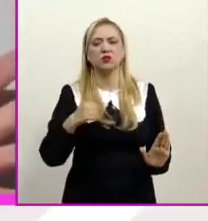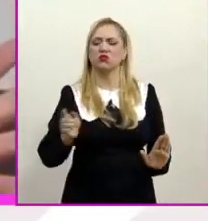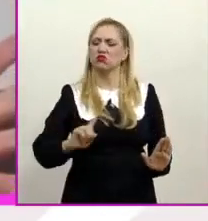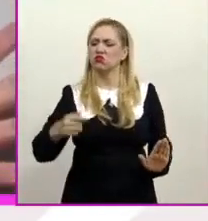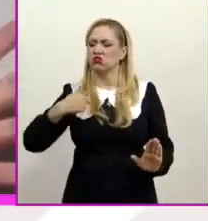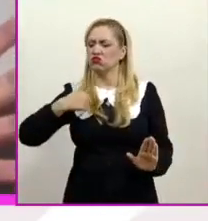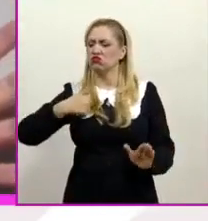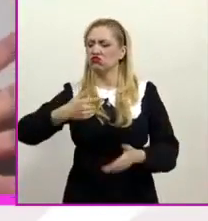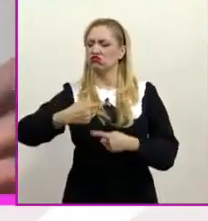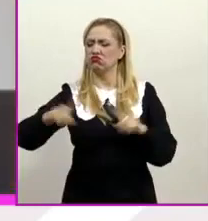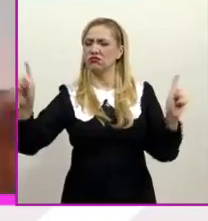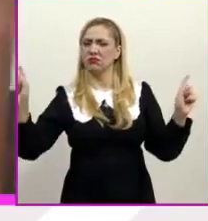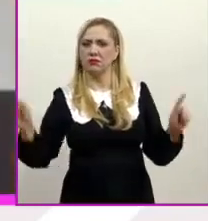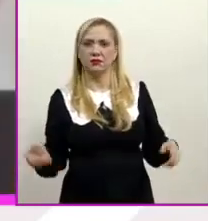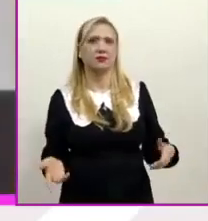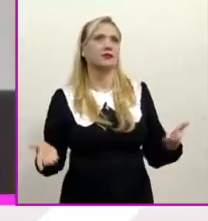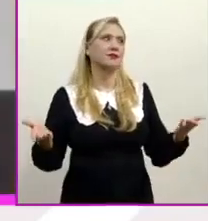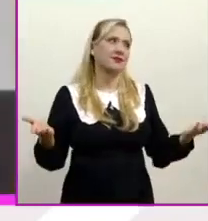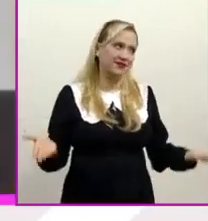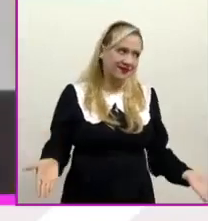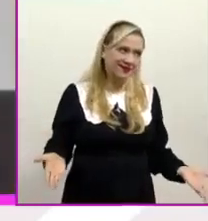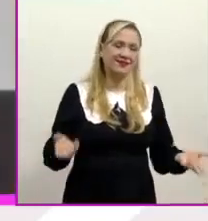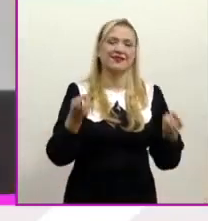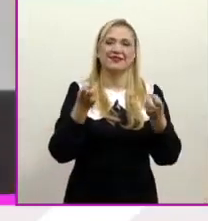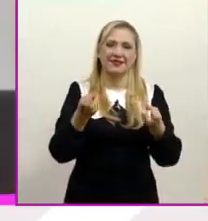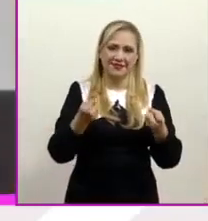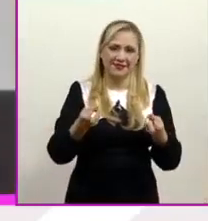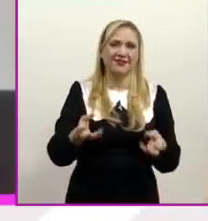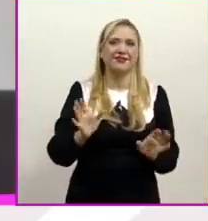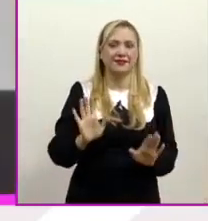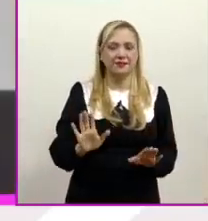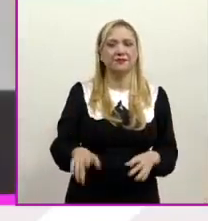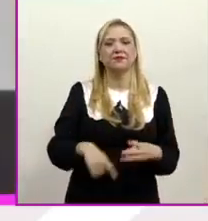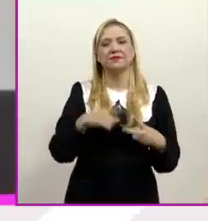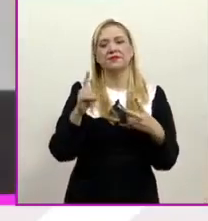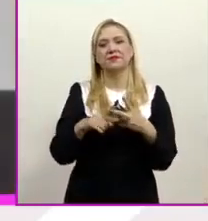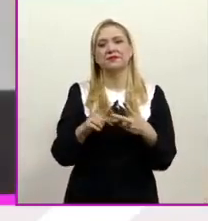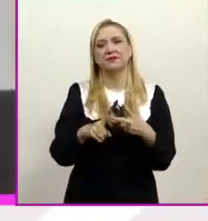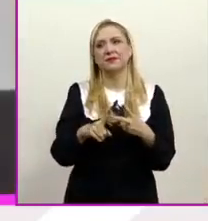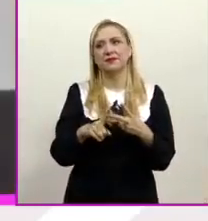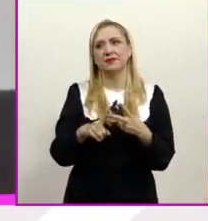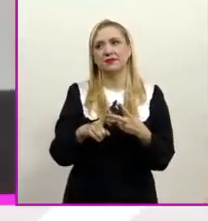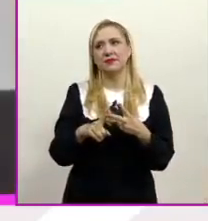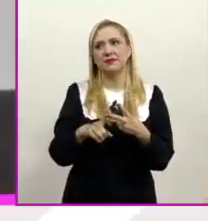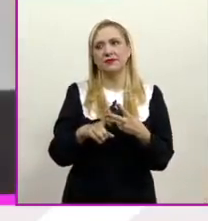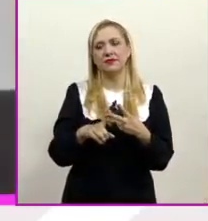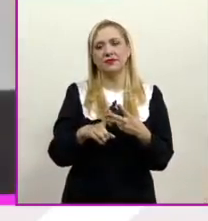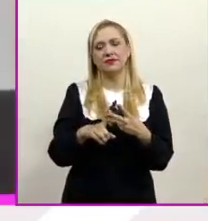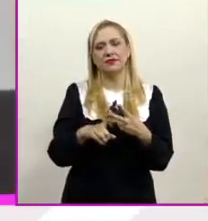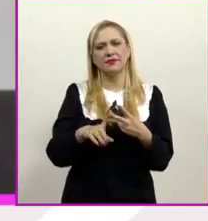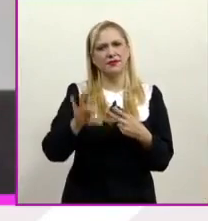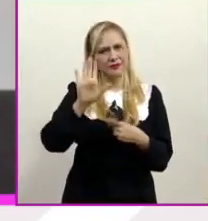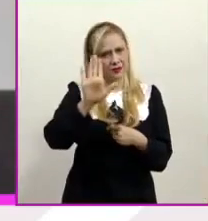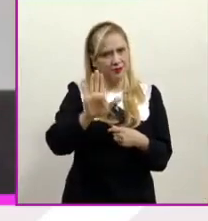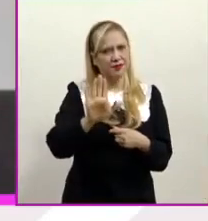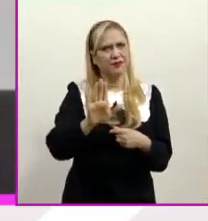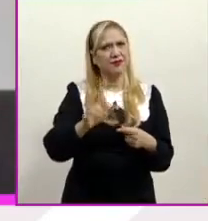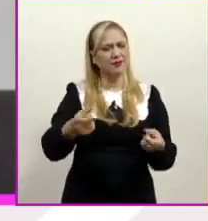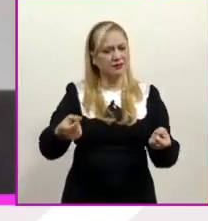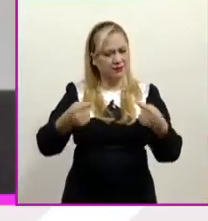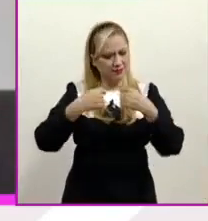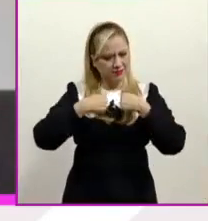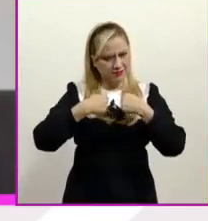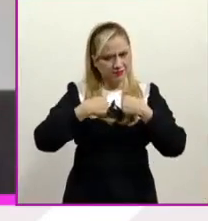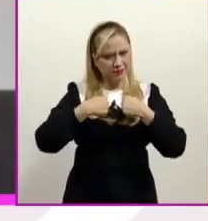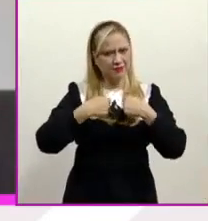original. Entonces, creo que haría eso. Y lo segundo es, pónganse autocuotas. No esperen